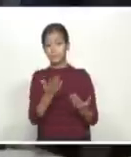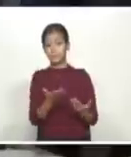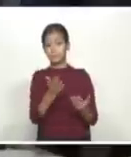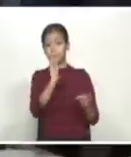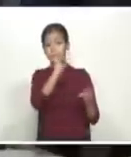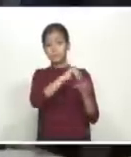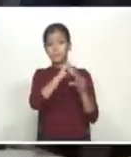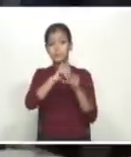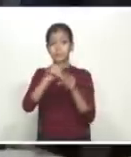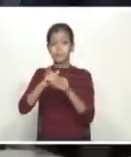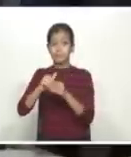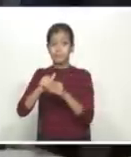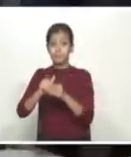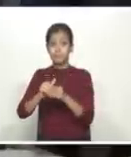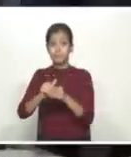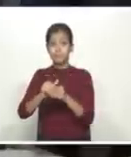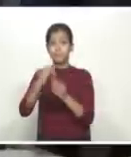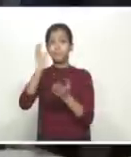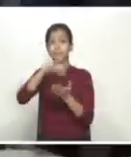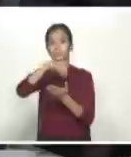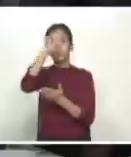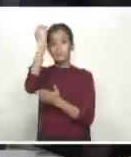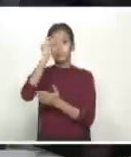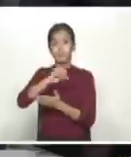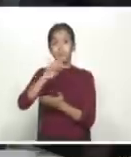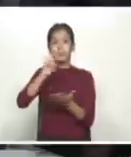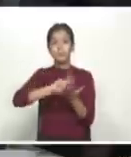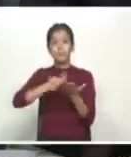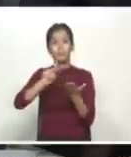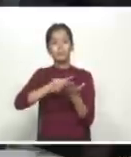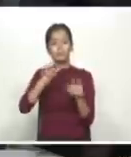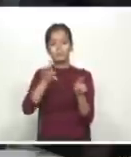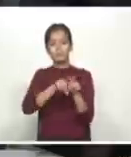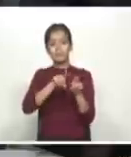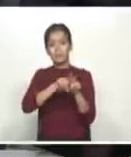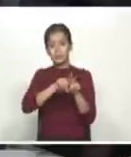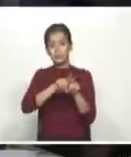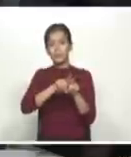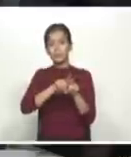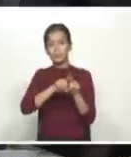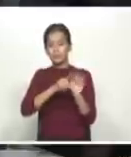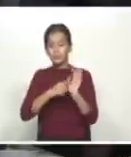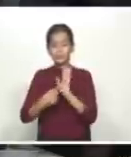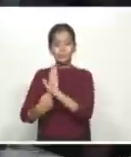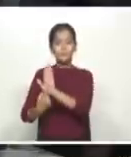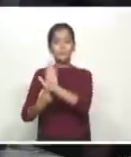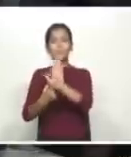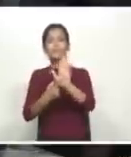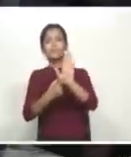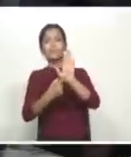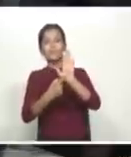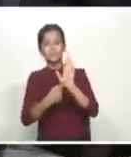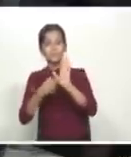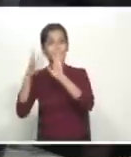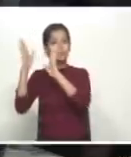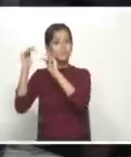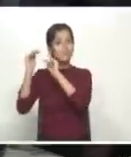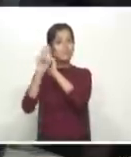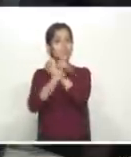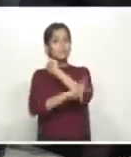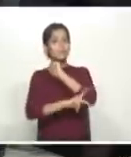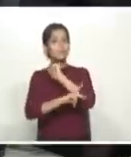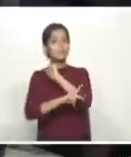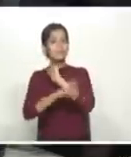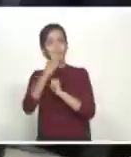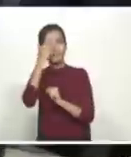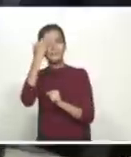el tema de la justicia y también combatir la impunidad y la corrupción en el país. ¿Qué se espera? Porque obviamente se deben de